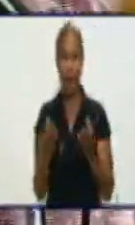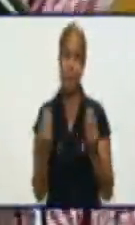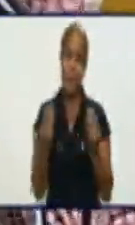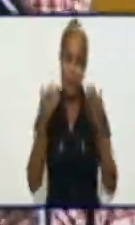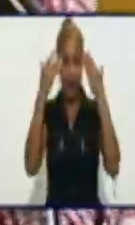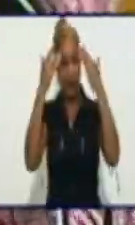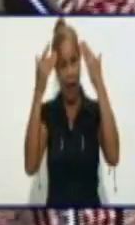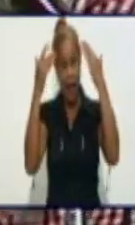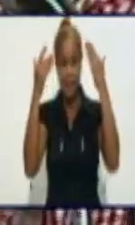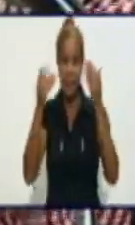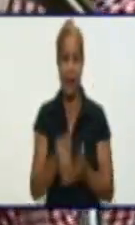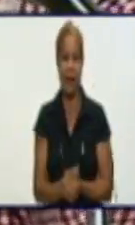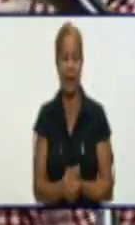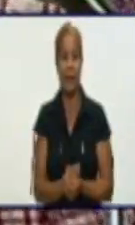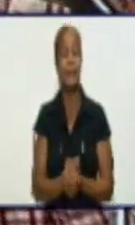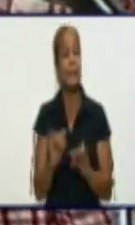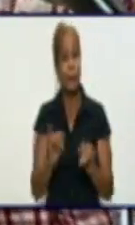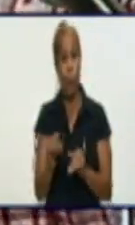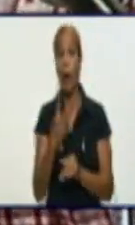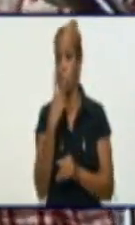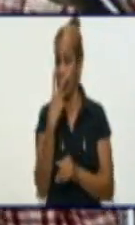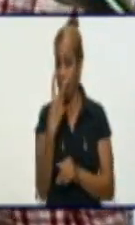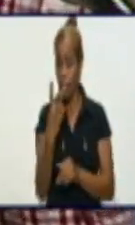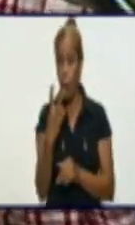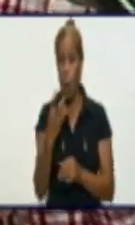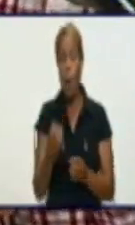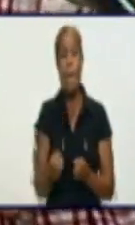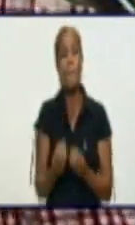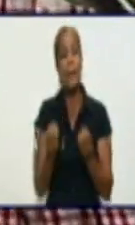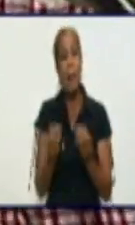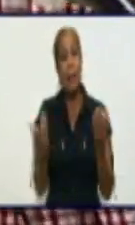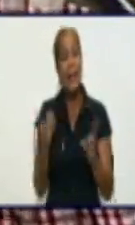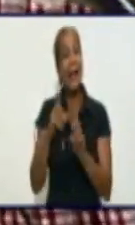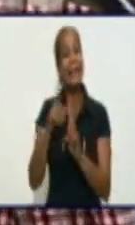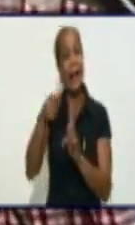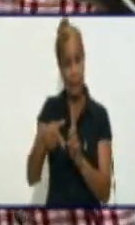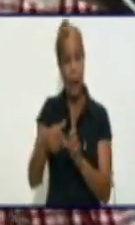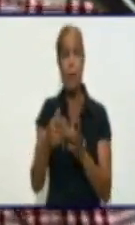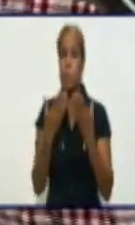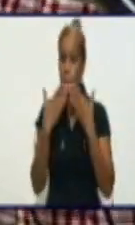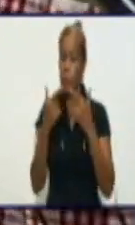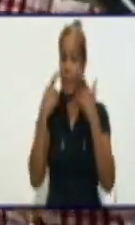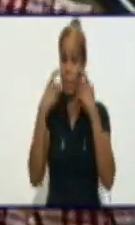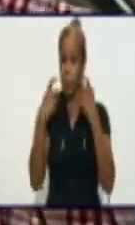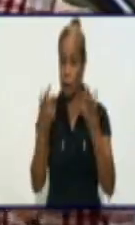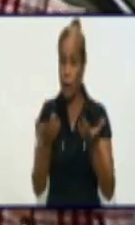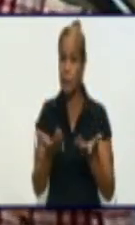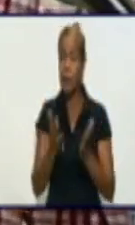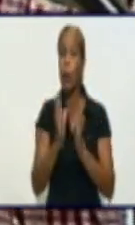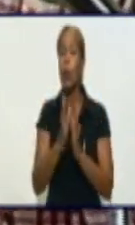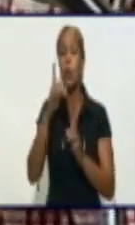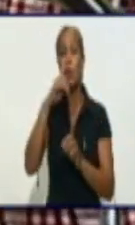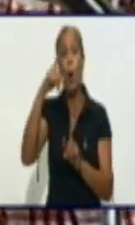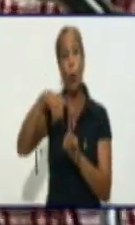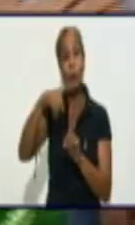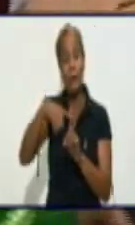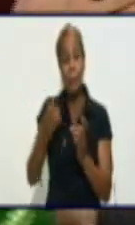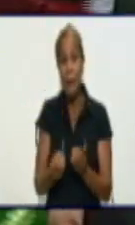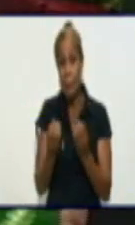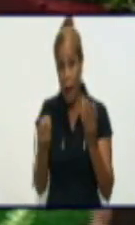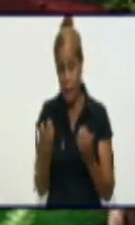Estuve al tanto de la Primavera Teatral y vi fragmentos de su noticiero, muy atinado, por cierto, con información muy valiosa de lo que estuvo aconteciendo